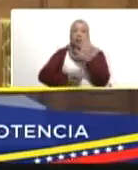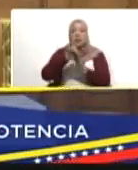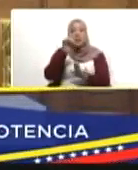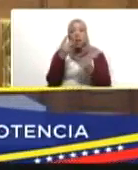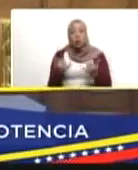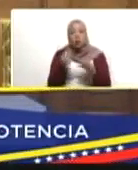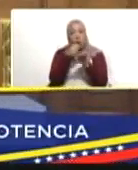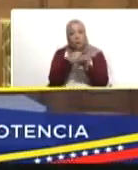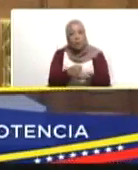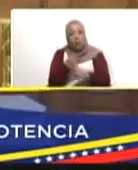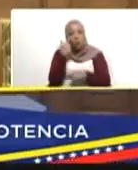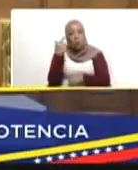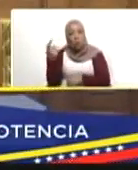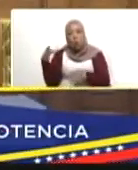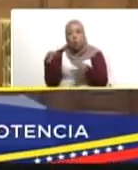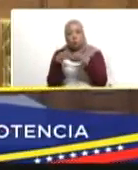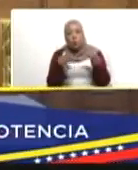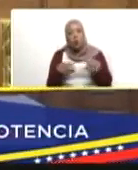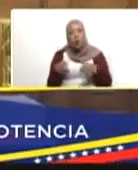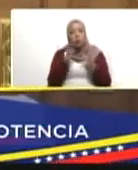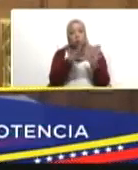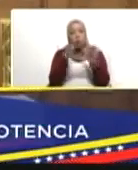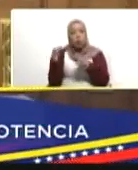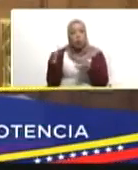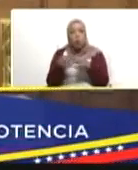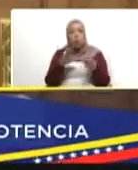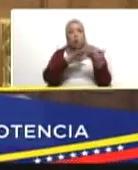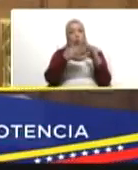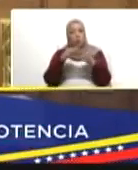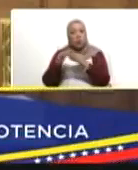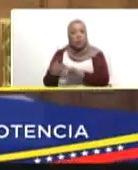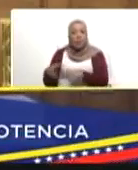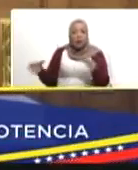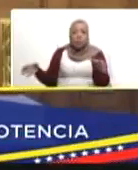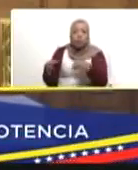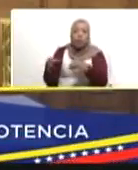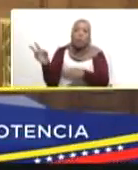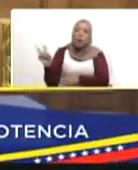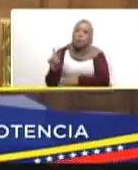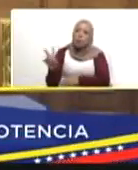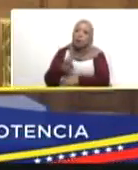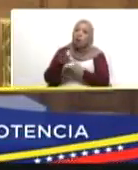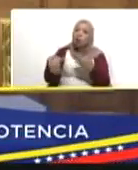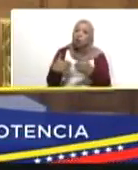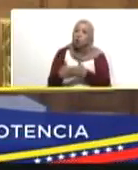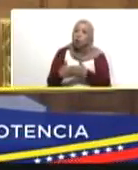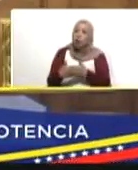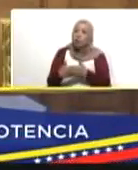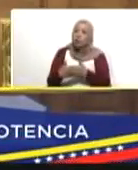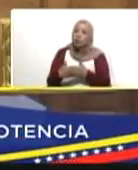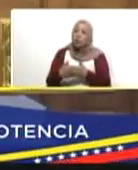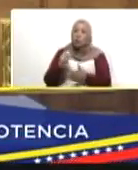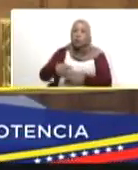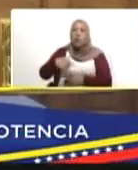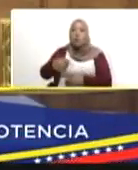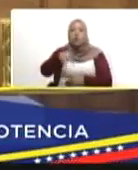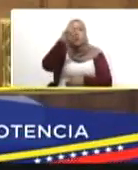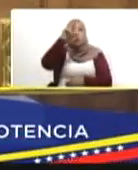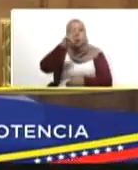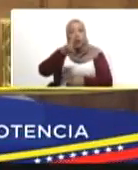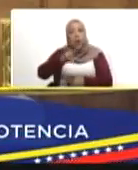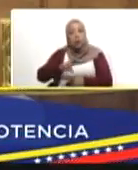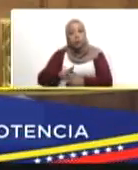arlas con equipo como equipo como colectivo como país en los próximos